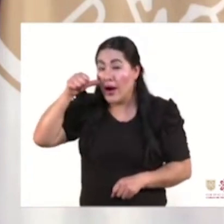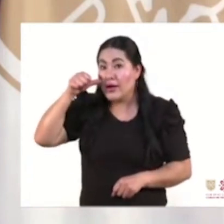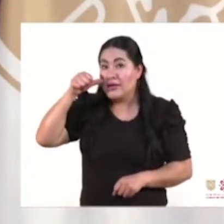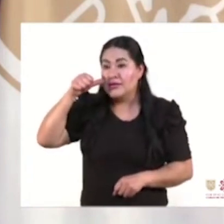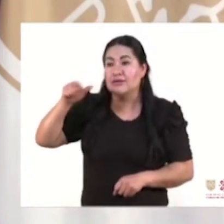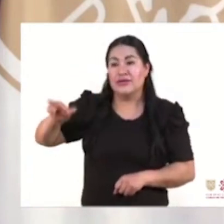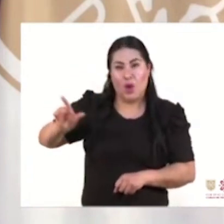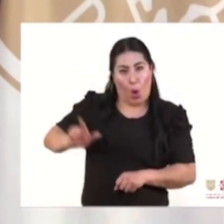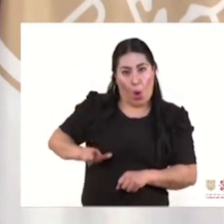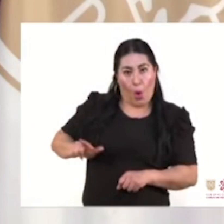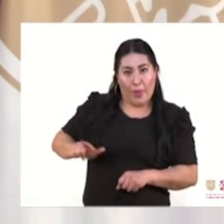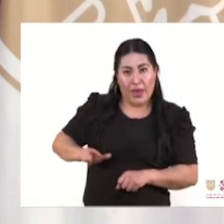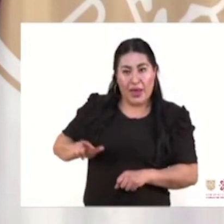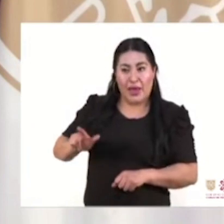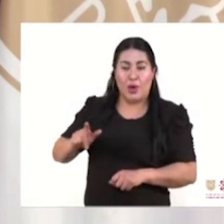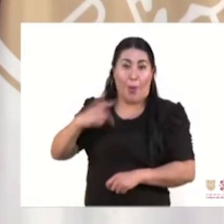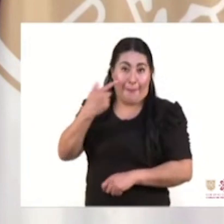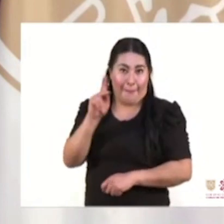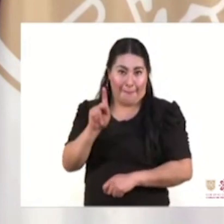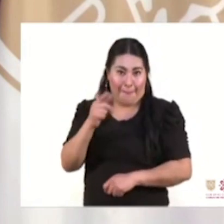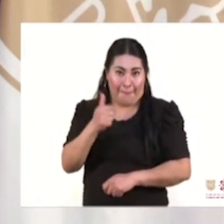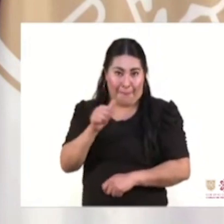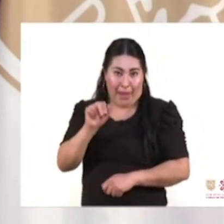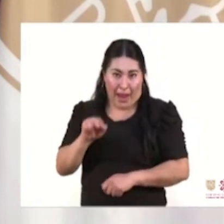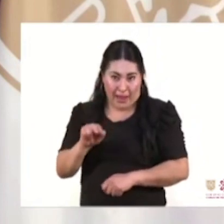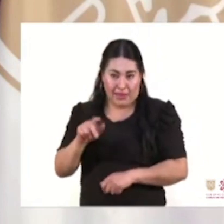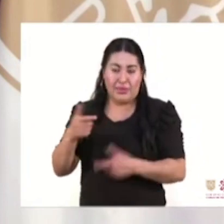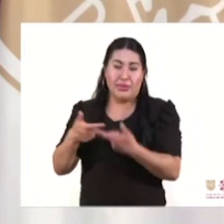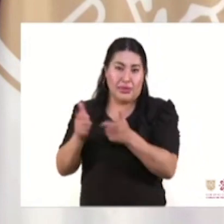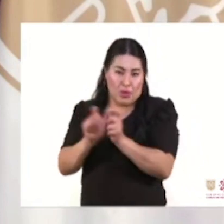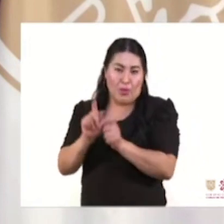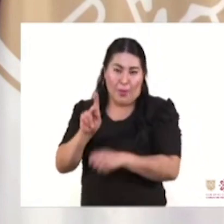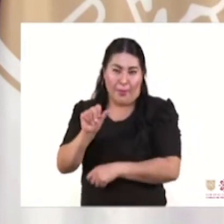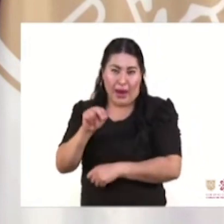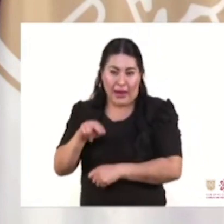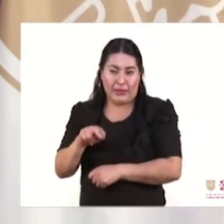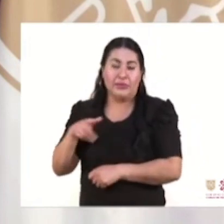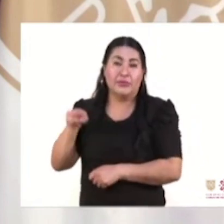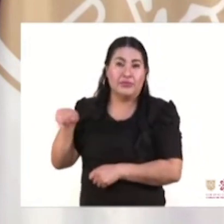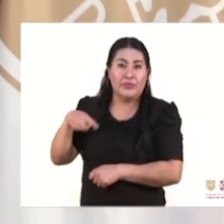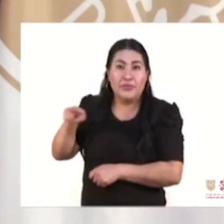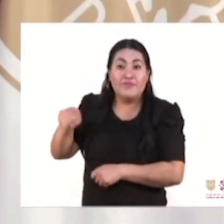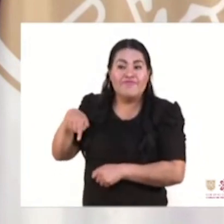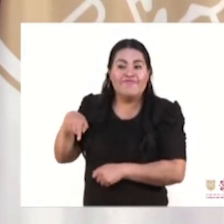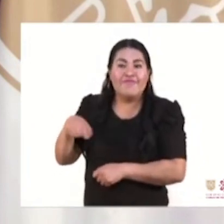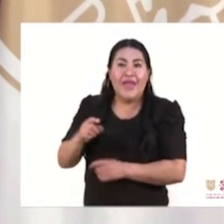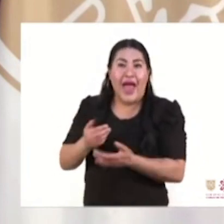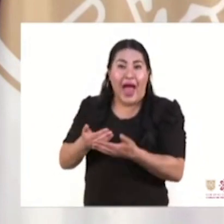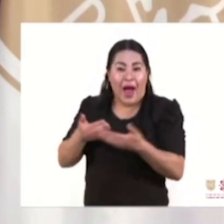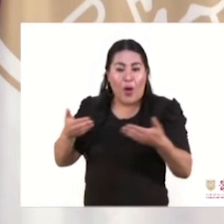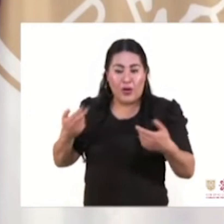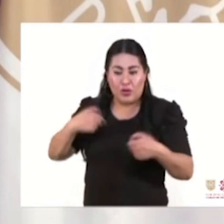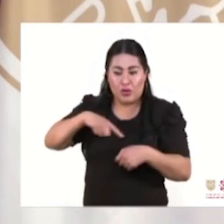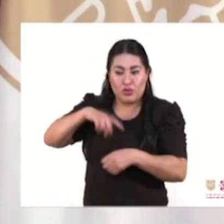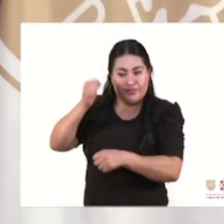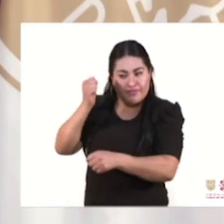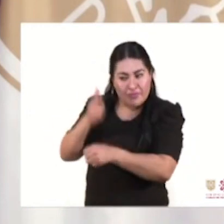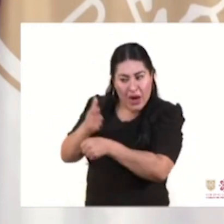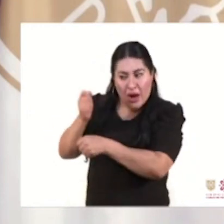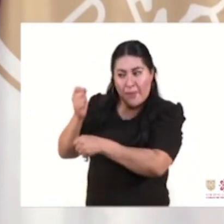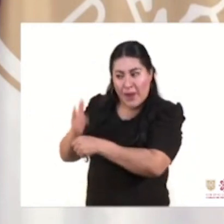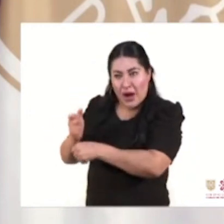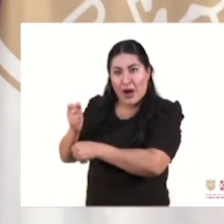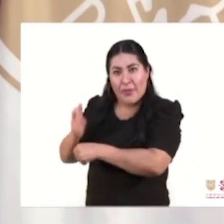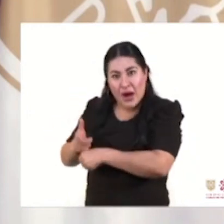gobernada por el PAN en los últimos años, pues lo que se ha descubierto es